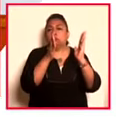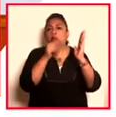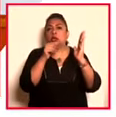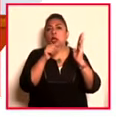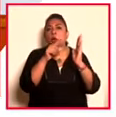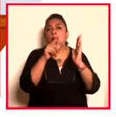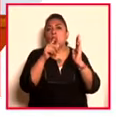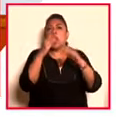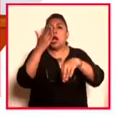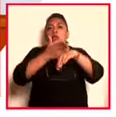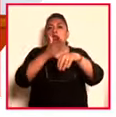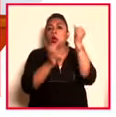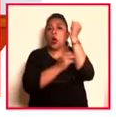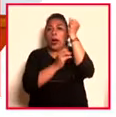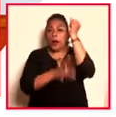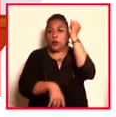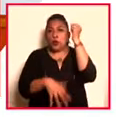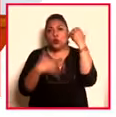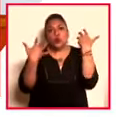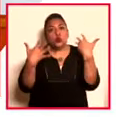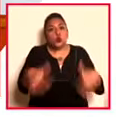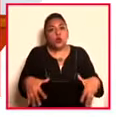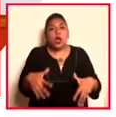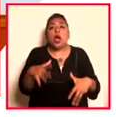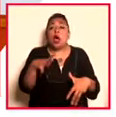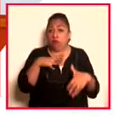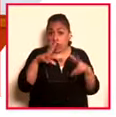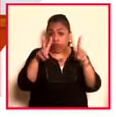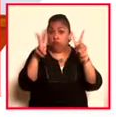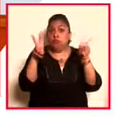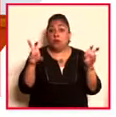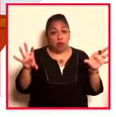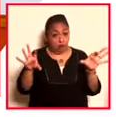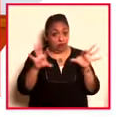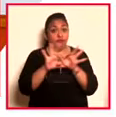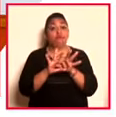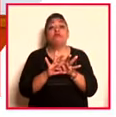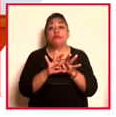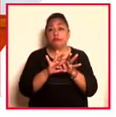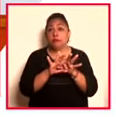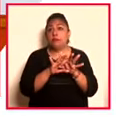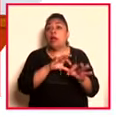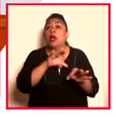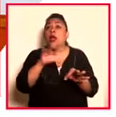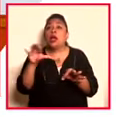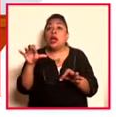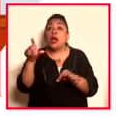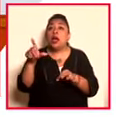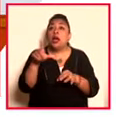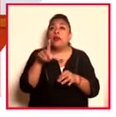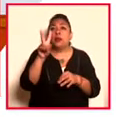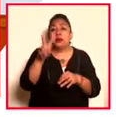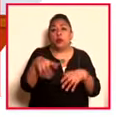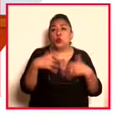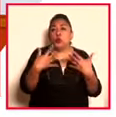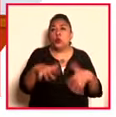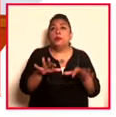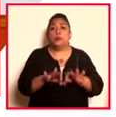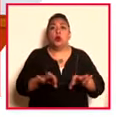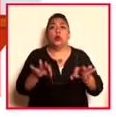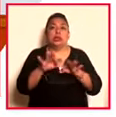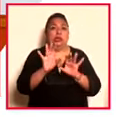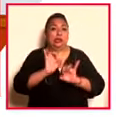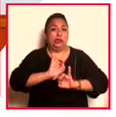yo creo que hay un tema ligado a esto en el Invencible de Verano de Liliana que es muy grande y que es muy